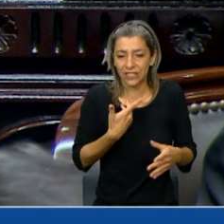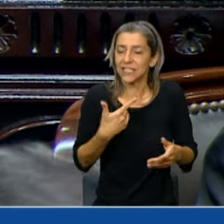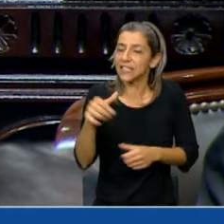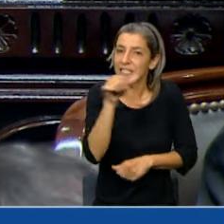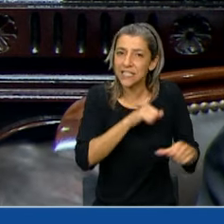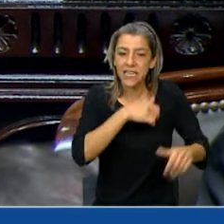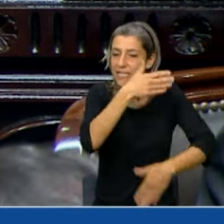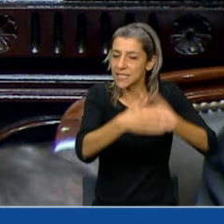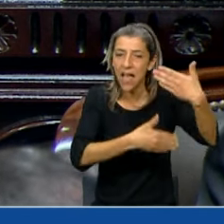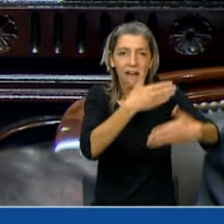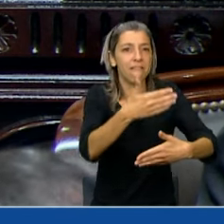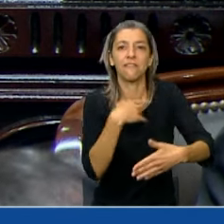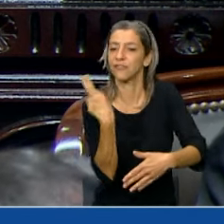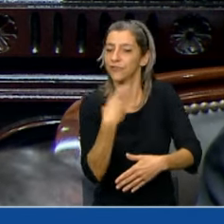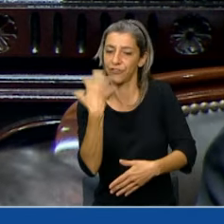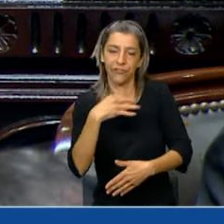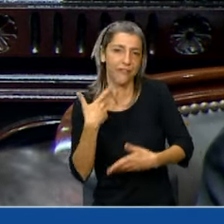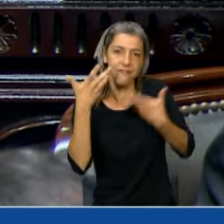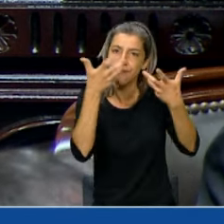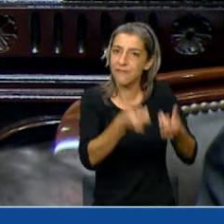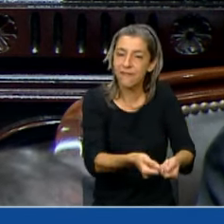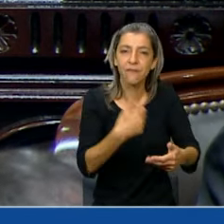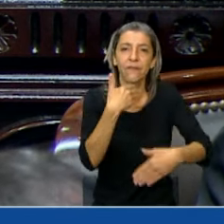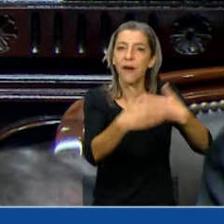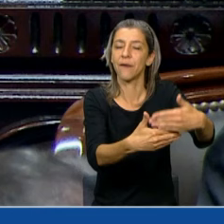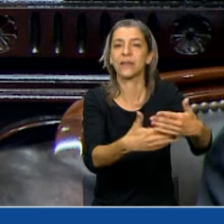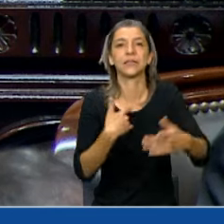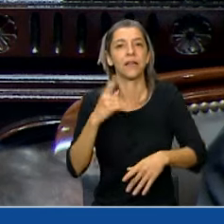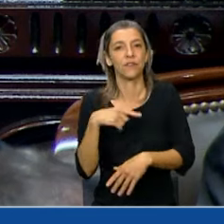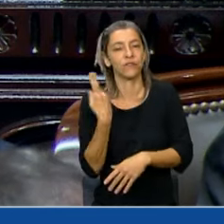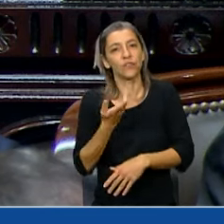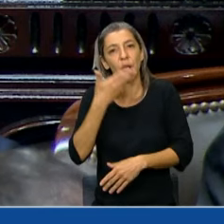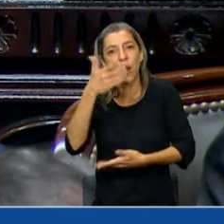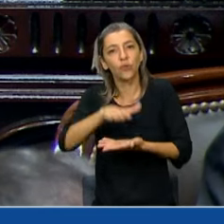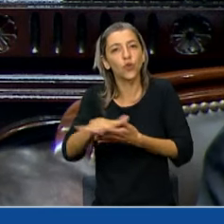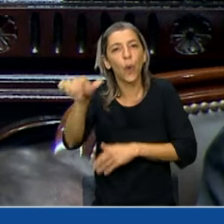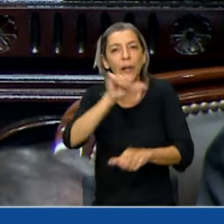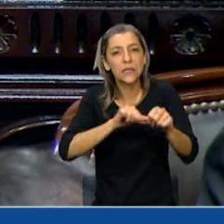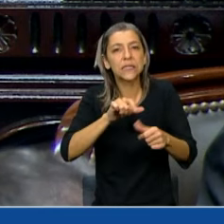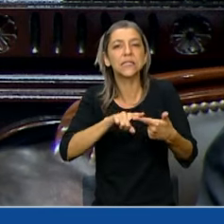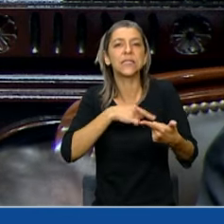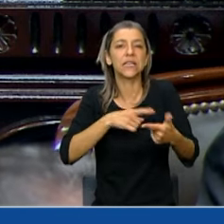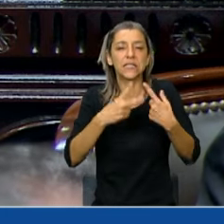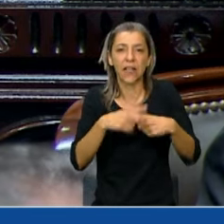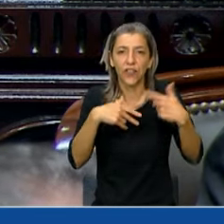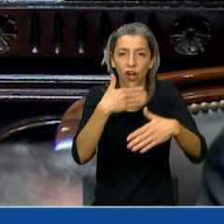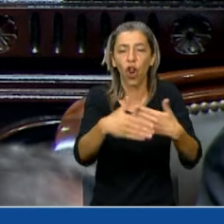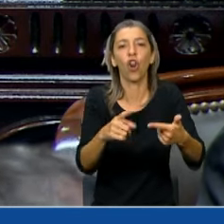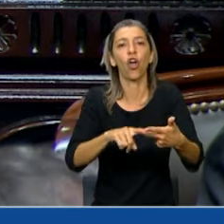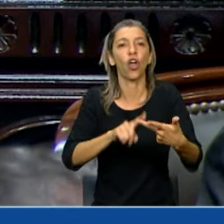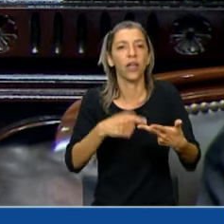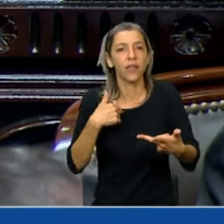apoyo y es imperativo comprender que cuando hablamos de políticas científicas y tecnológicas estamos hablando a favor del